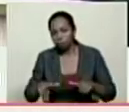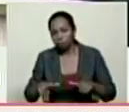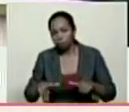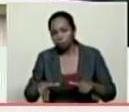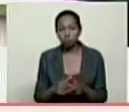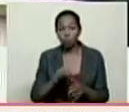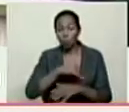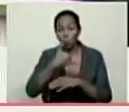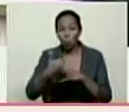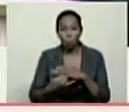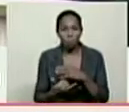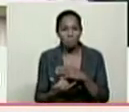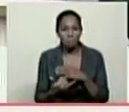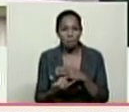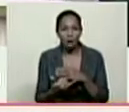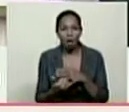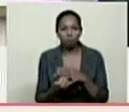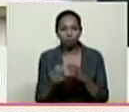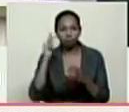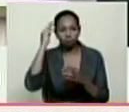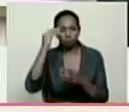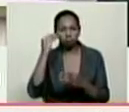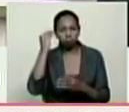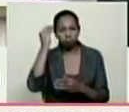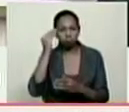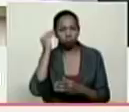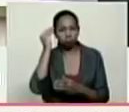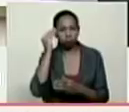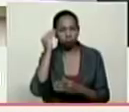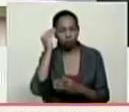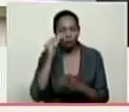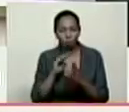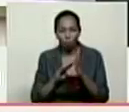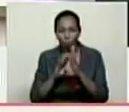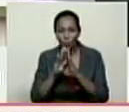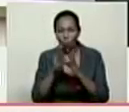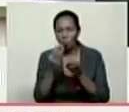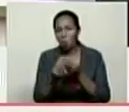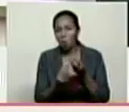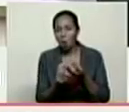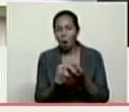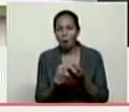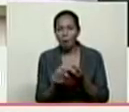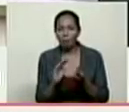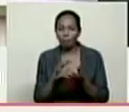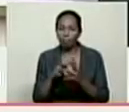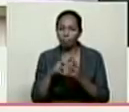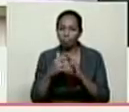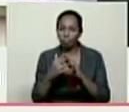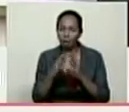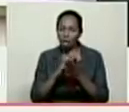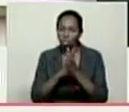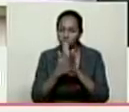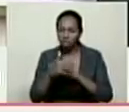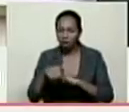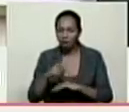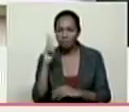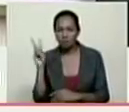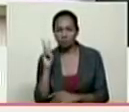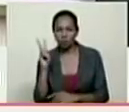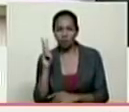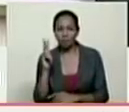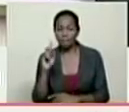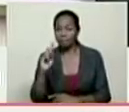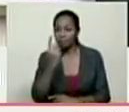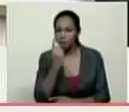plan urdido, planeado para doblegar al pueblo de Venezuela. Jamás pensaron, uno,